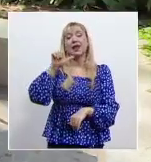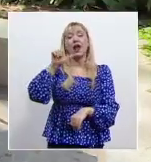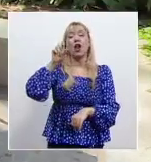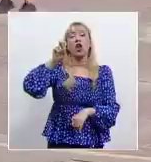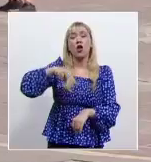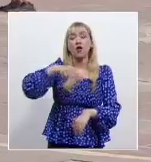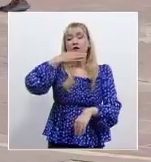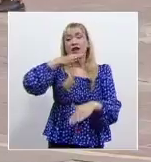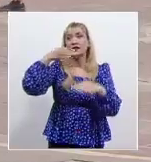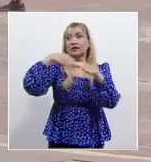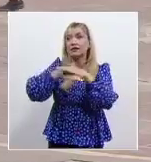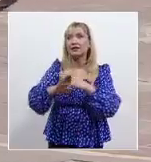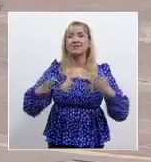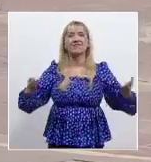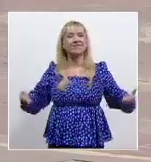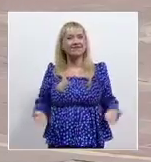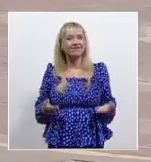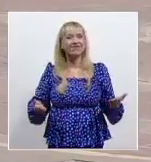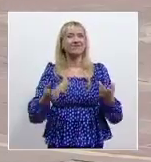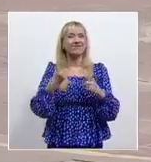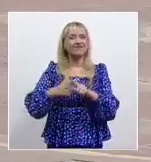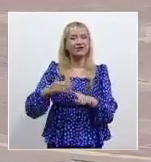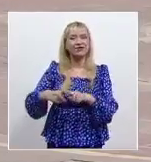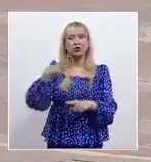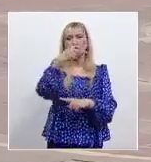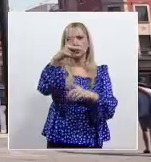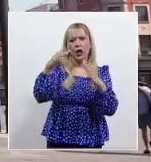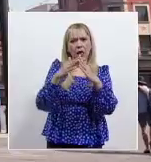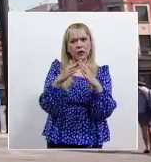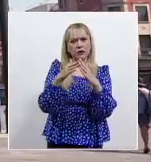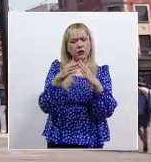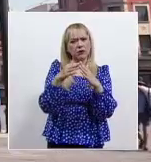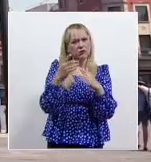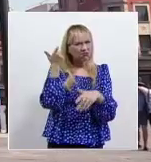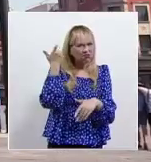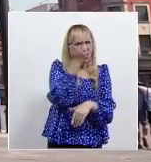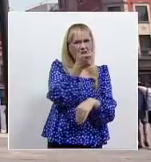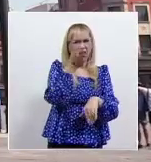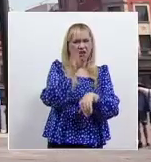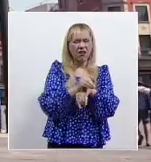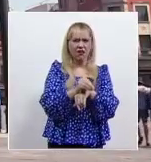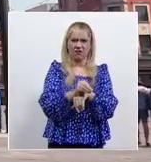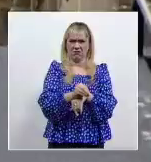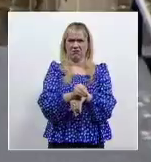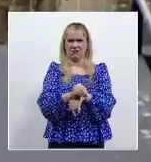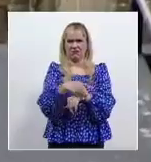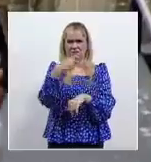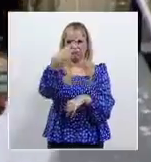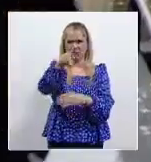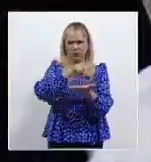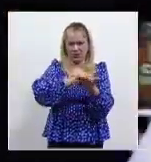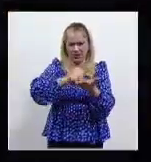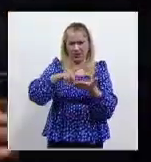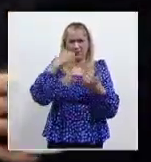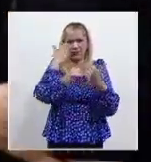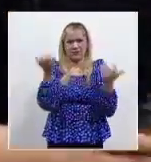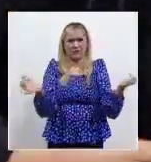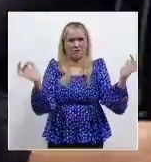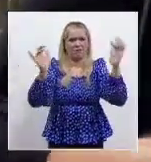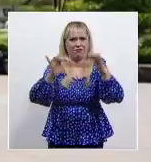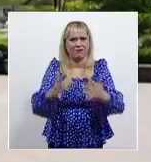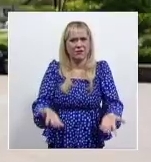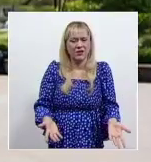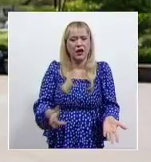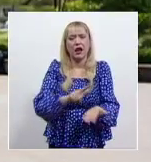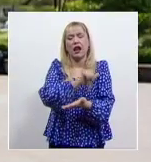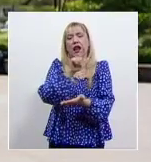bailes familiares en domicilios particulares. Esto por violar el ejercicio de la libertad de reunión. De la Ley de Ingresos del municipio